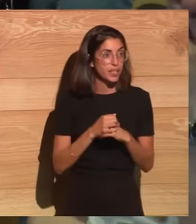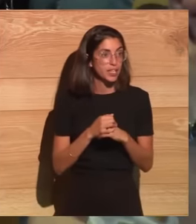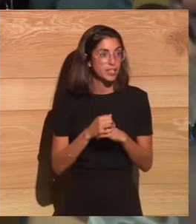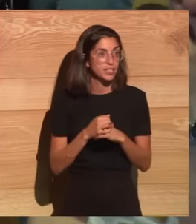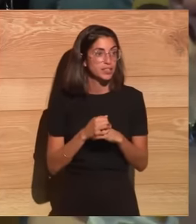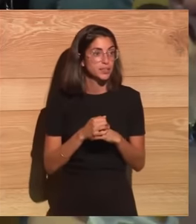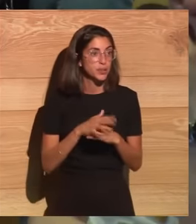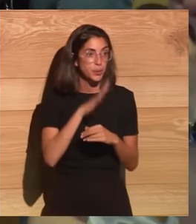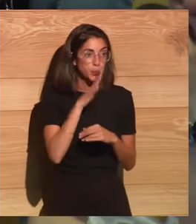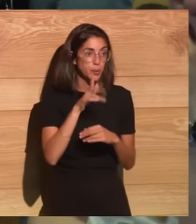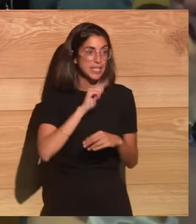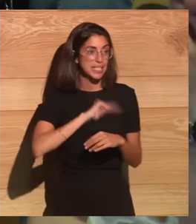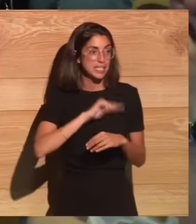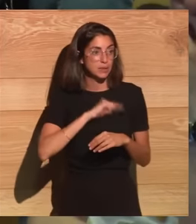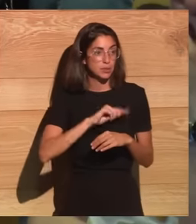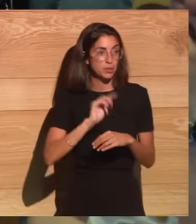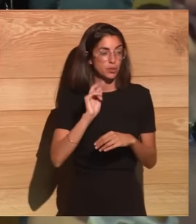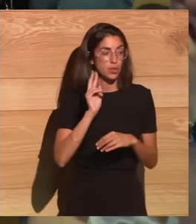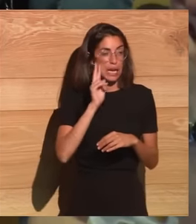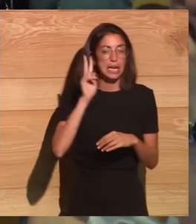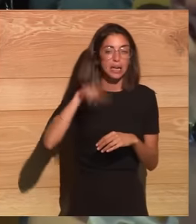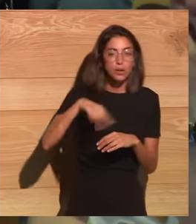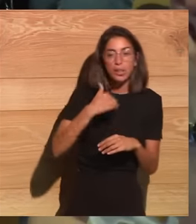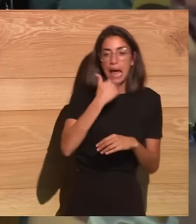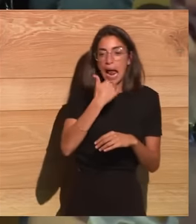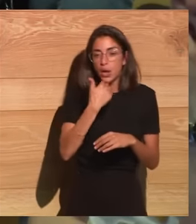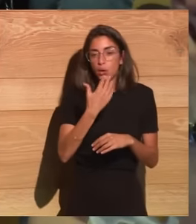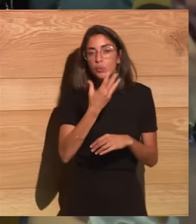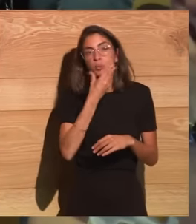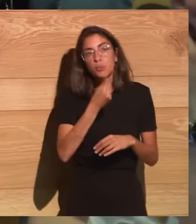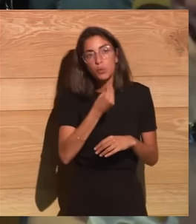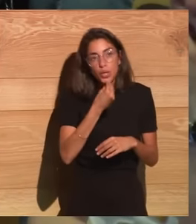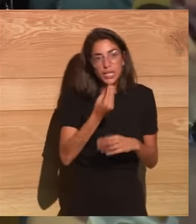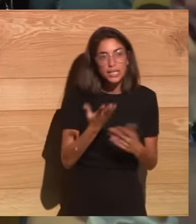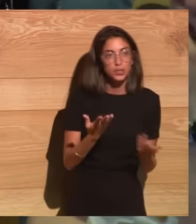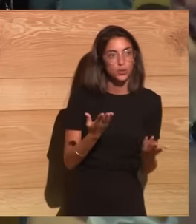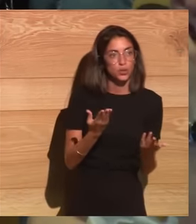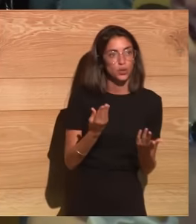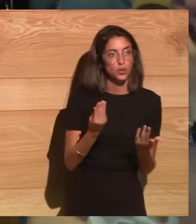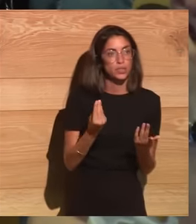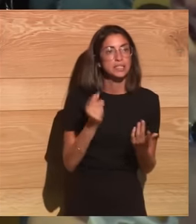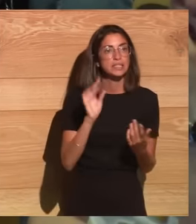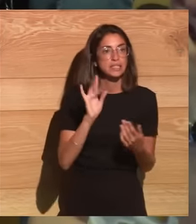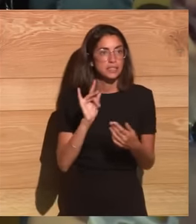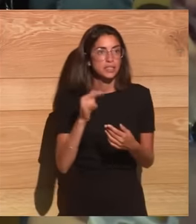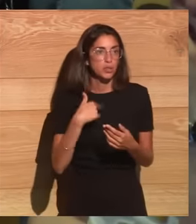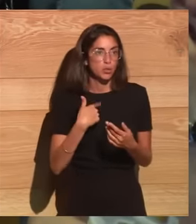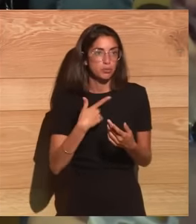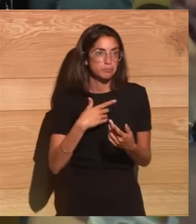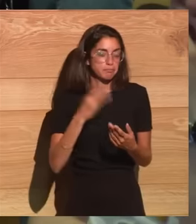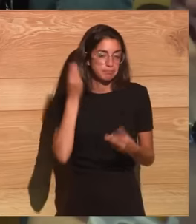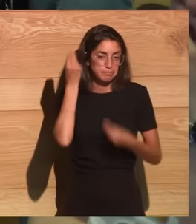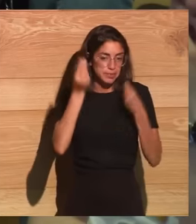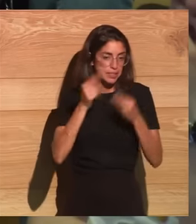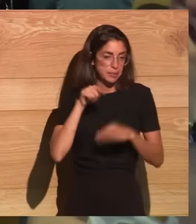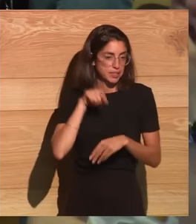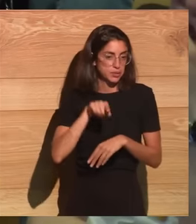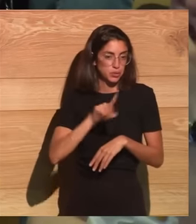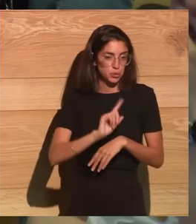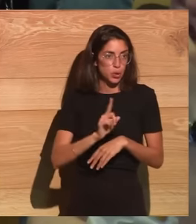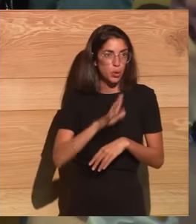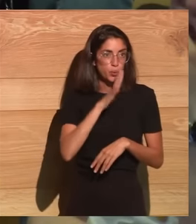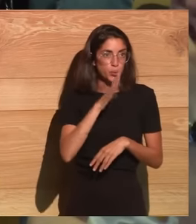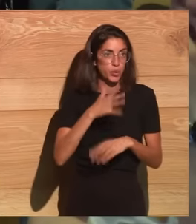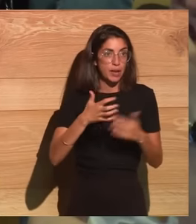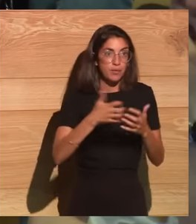Pero era un sentimiento, lo reconoces como un sentimiento bello, como un sentimiento hermoso. Sí, un sentimiento de no esperar. Ya empezar con esa primera frase y